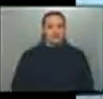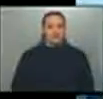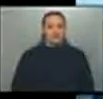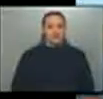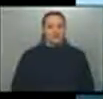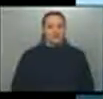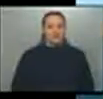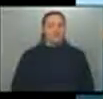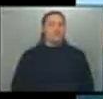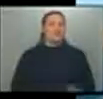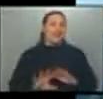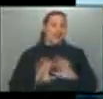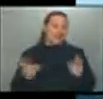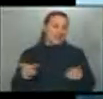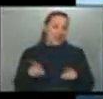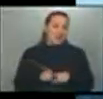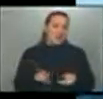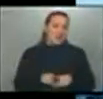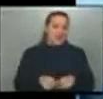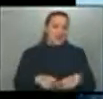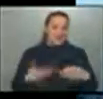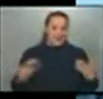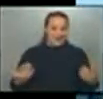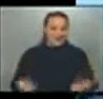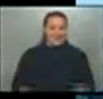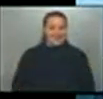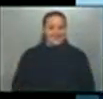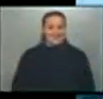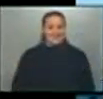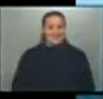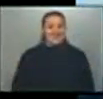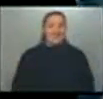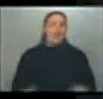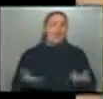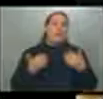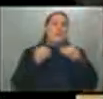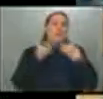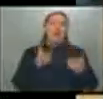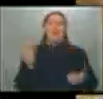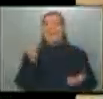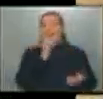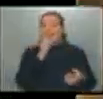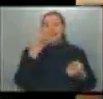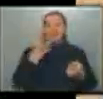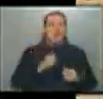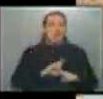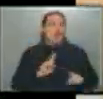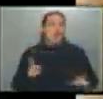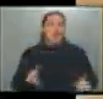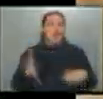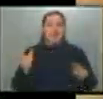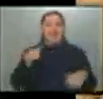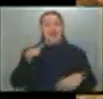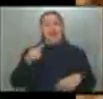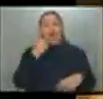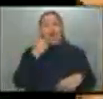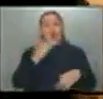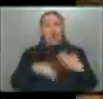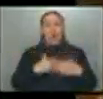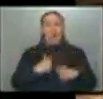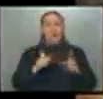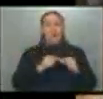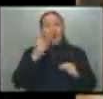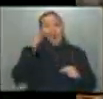Bueno, ya está, no, si canta pero, lo mismo. Pero estamos hablando de Smiley. No importa si canta o no canta, ¿qué importa? Él es Smiley, es el 9 de Suiza.